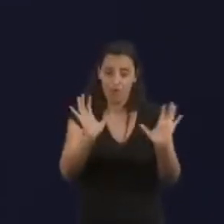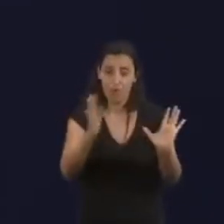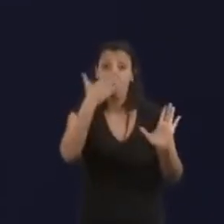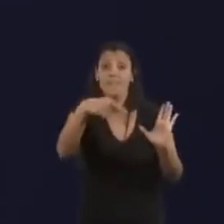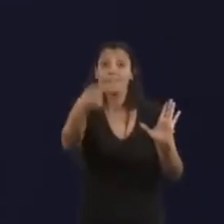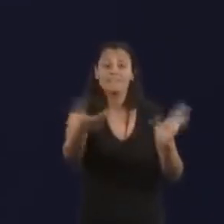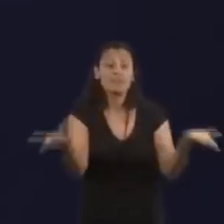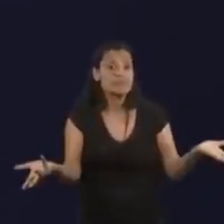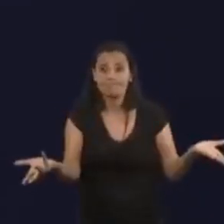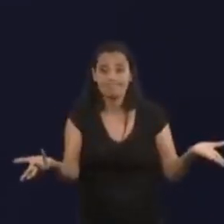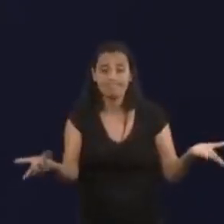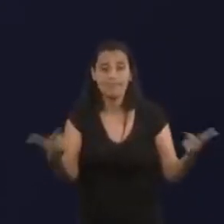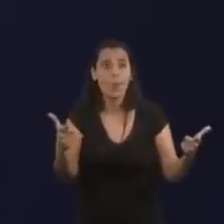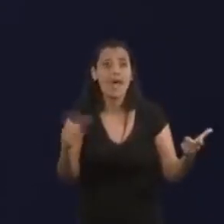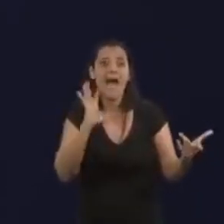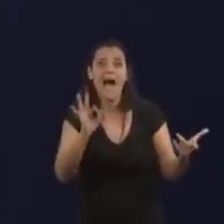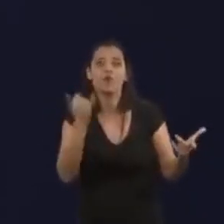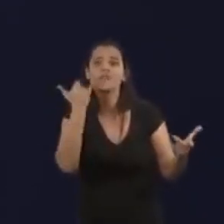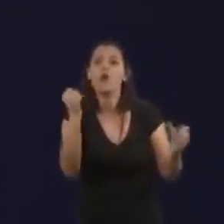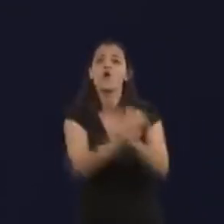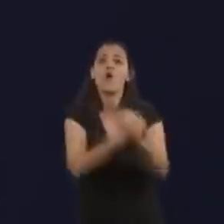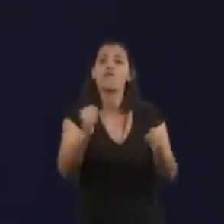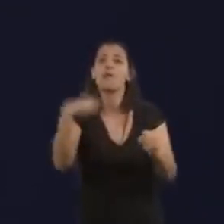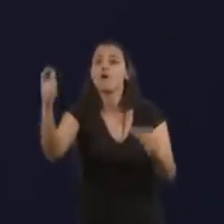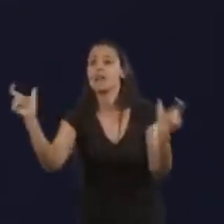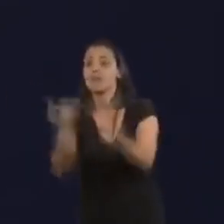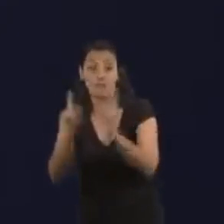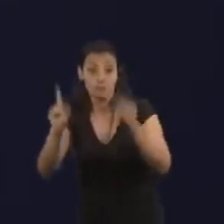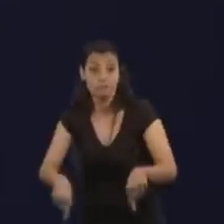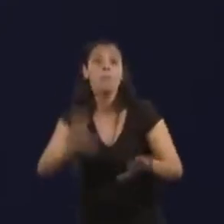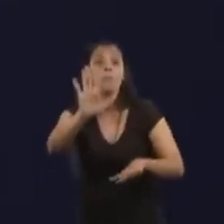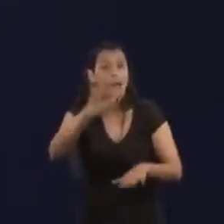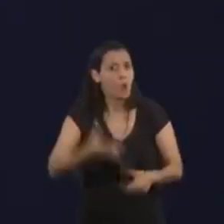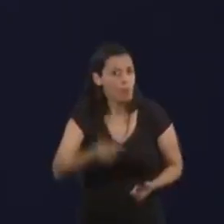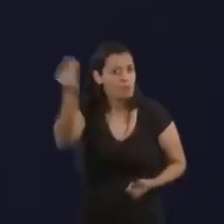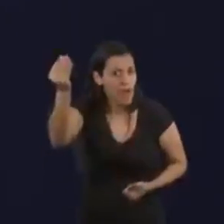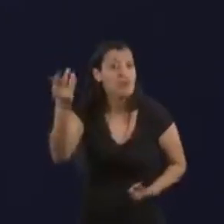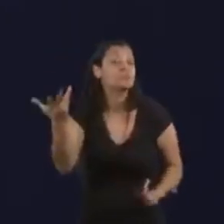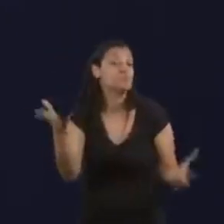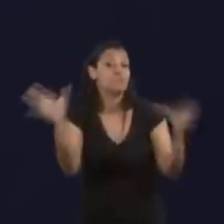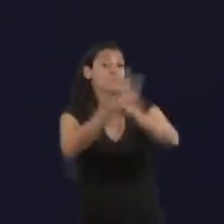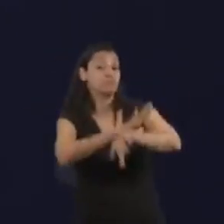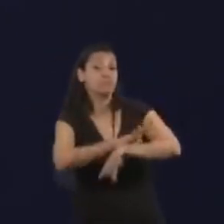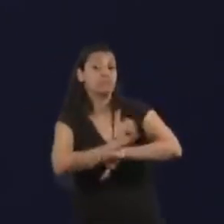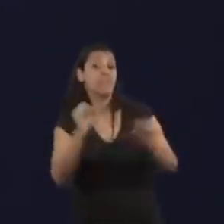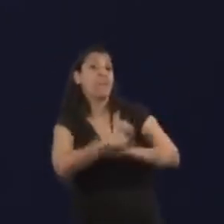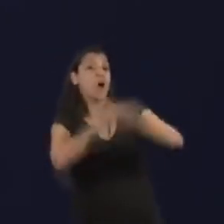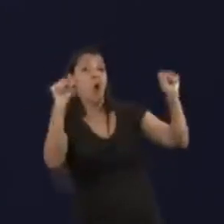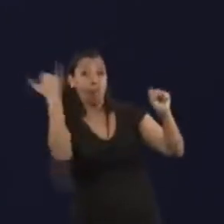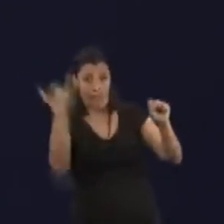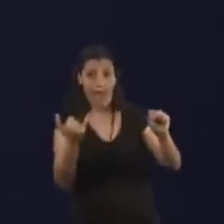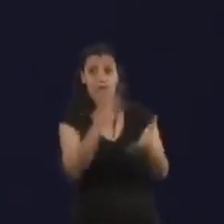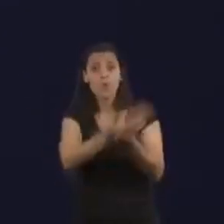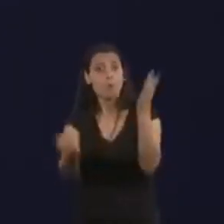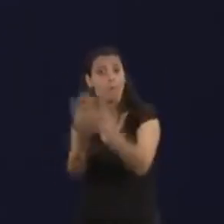tengo otra reunión en agenda siempre lo que ocurre muchas veces es que se adiciona alguna reunión que no está en la agenda que